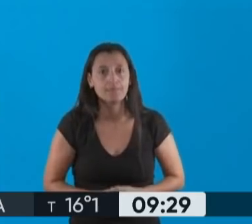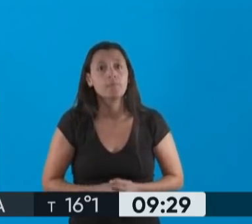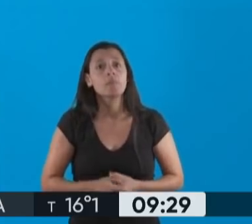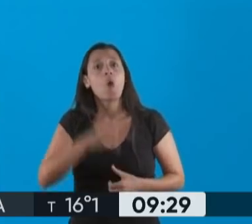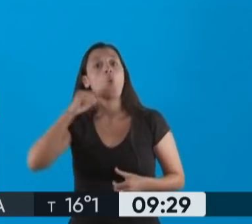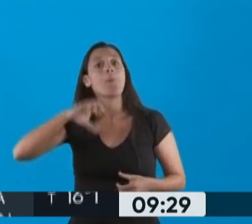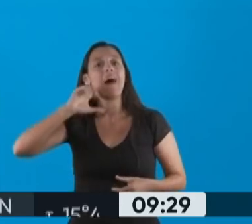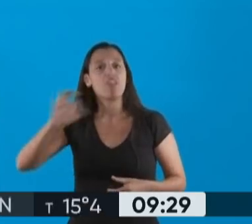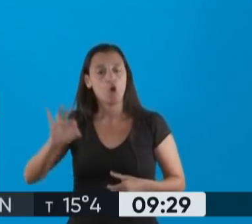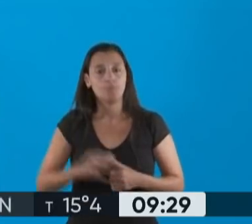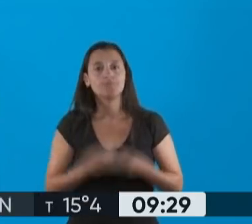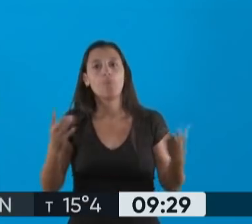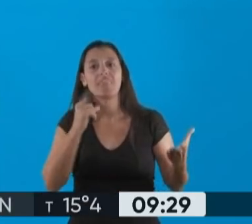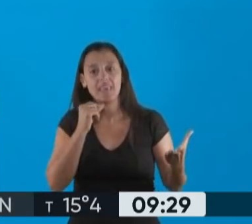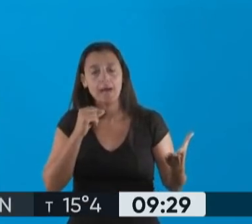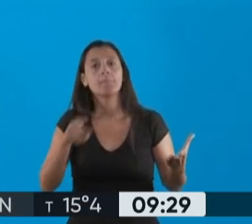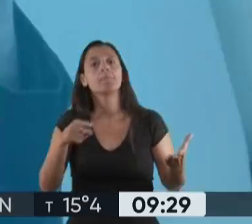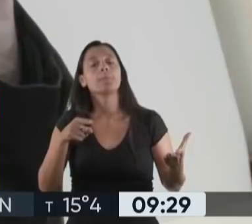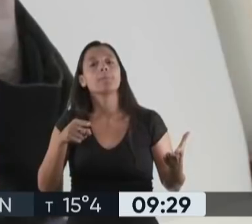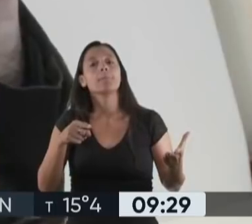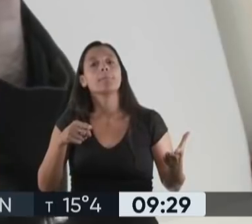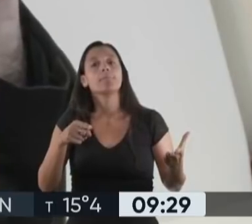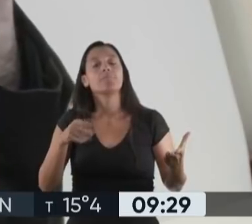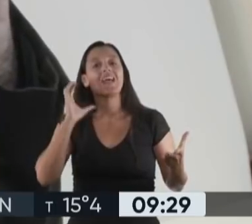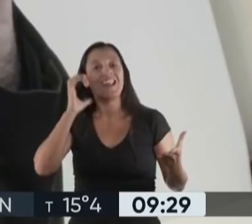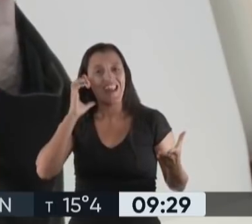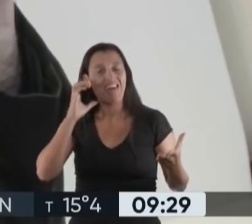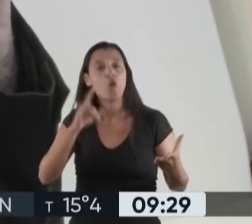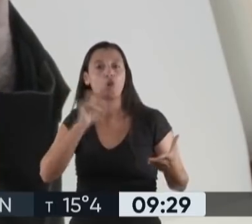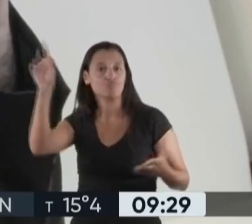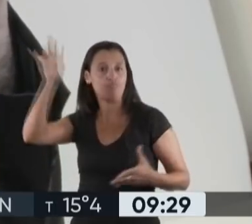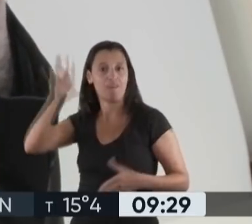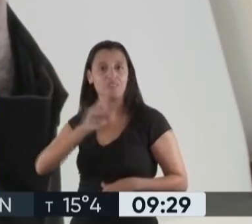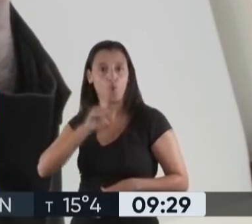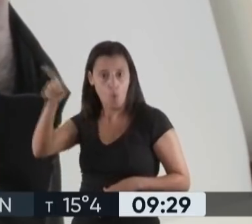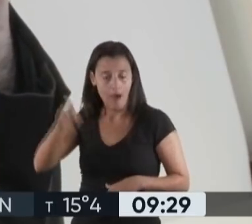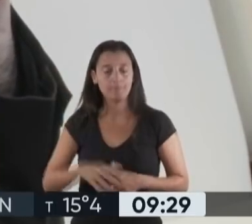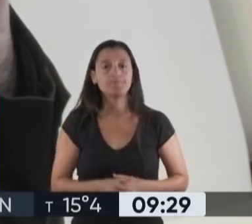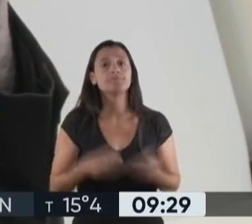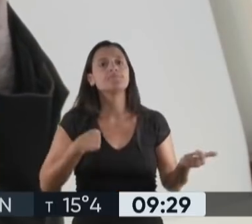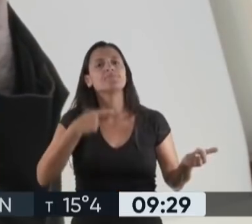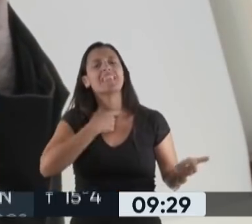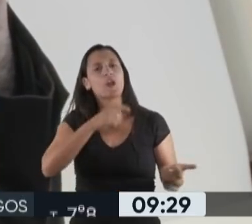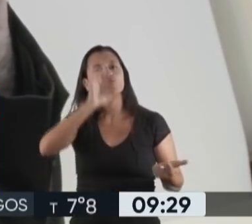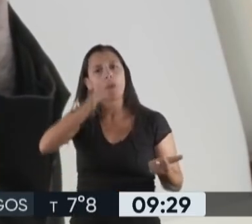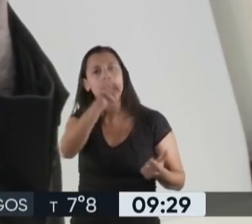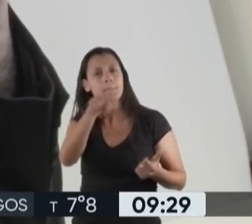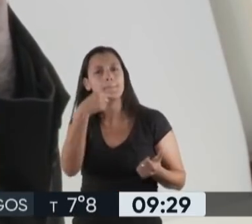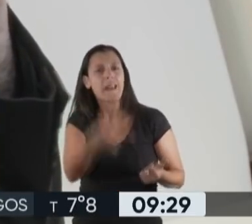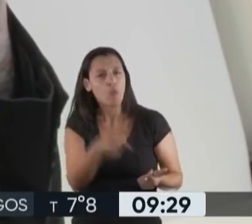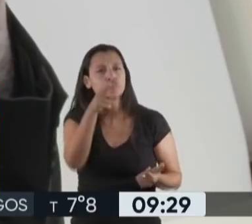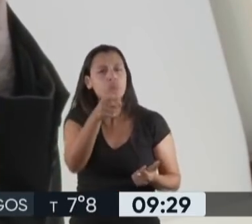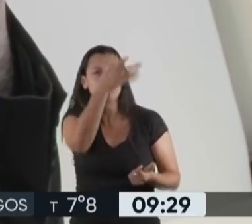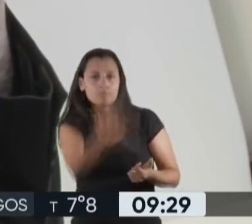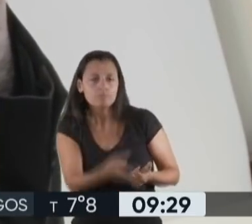Hola, Juan Pablo, buen día. Hola, Gabriela, para FM Concierto y la 92.7 Mi Radio Tucumán. Gabriela, quería saber, usted